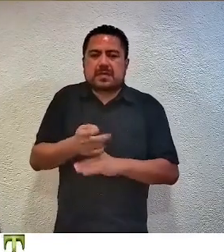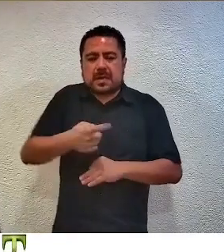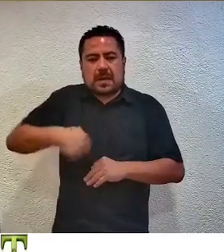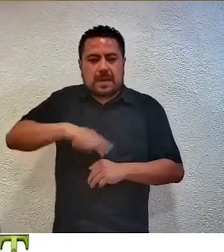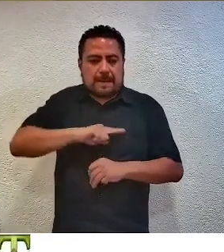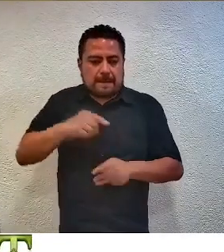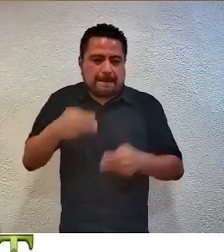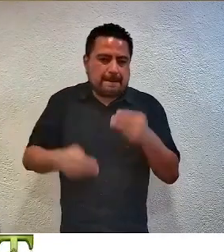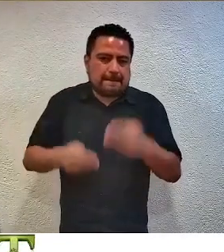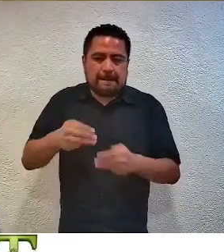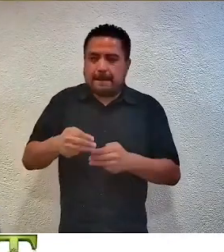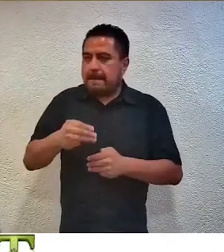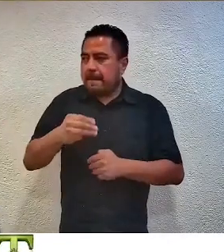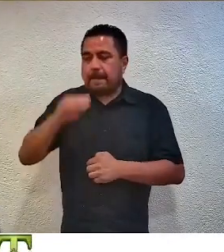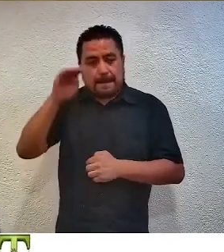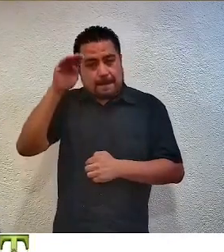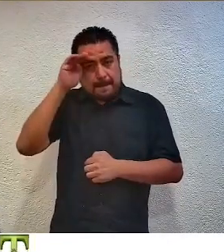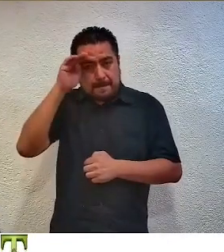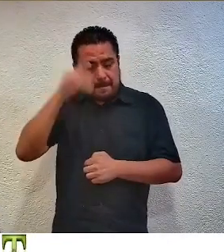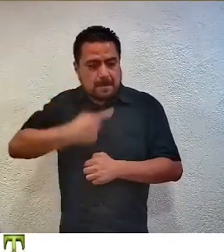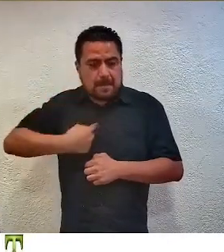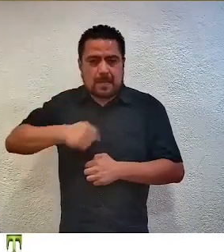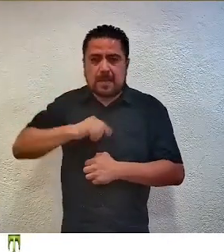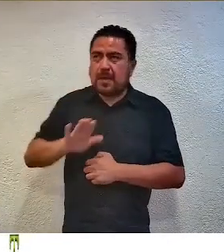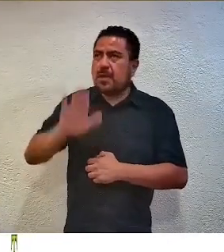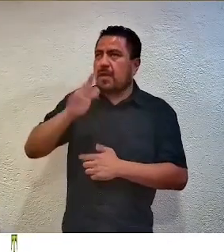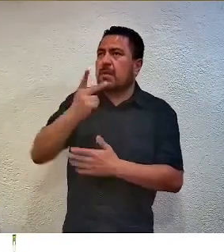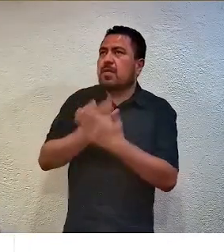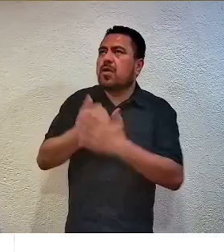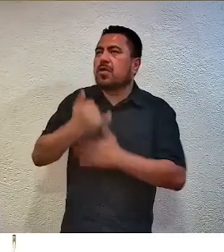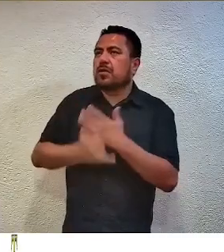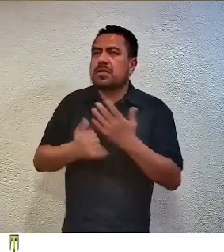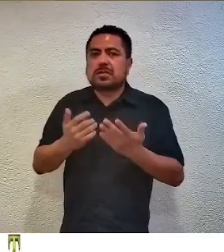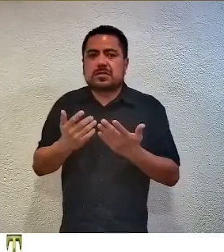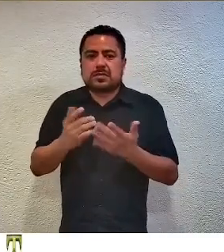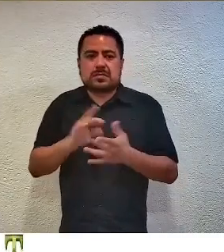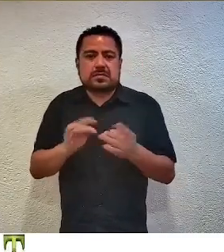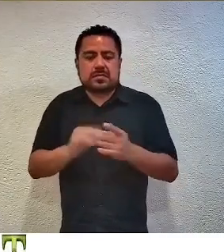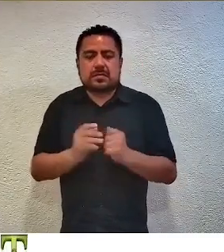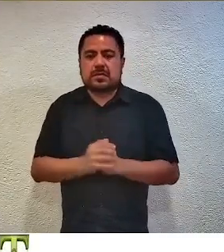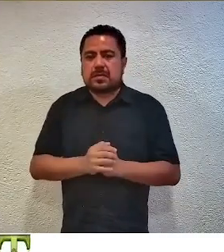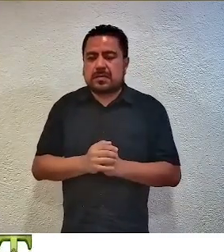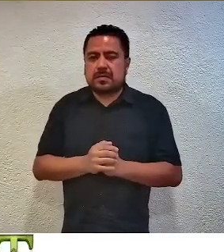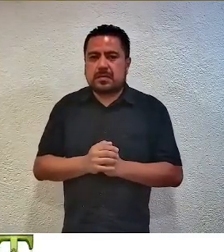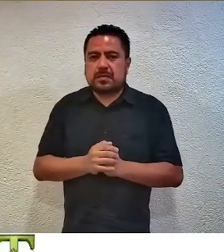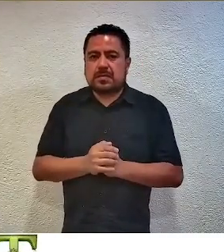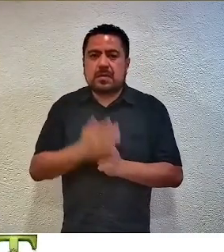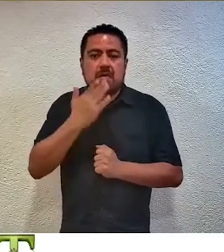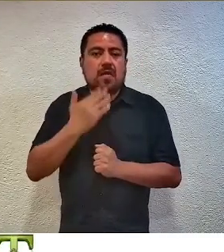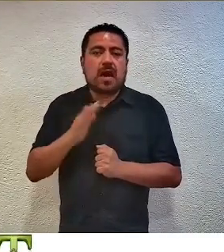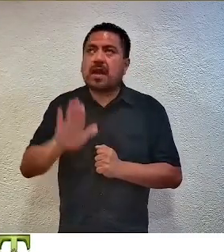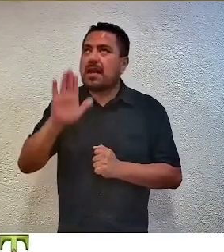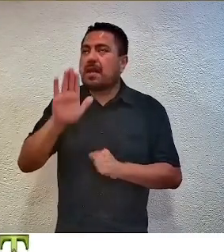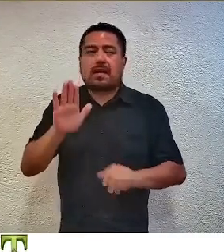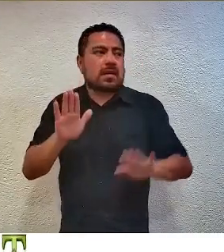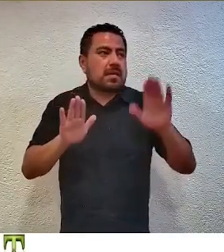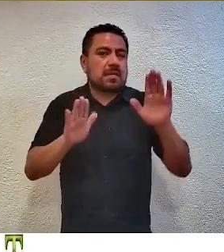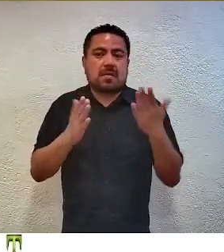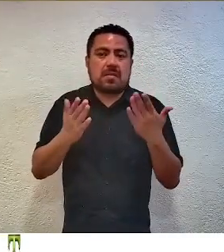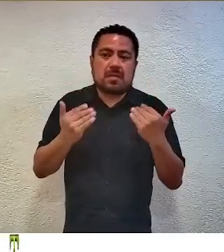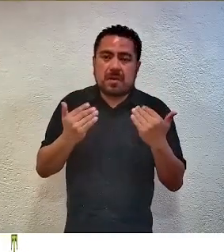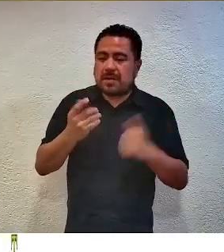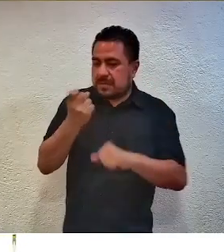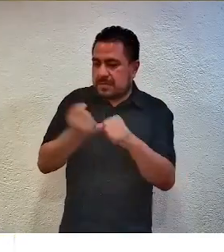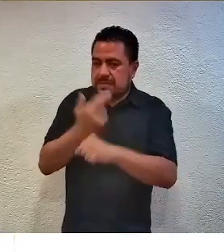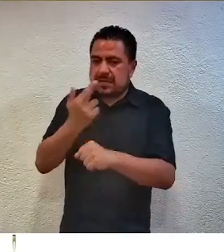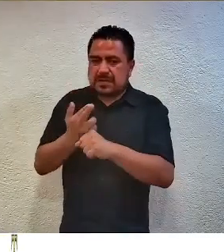Magistradas, magistrado, está a nuestra consideración el proyecto del que se ha dado cuenta. No habiendo comentarios al respecto,